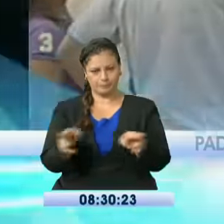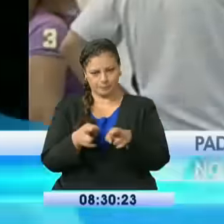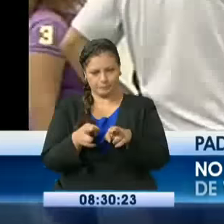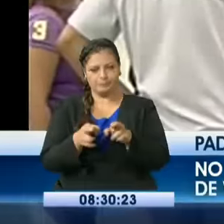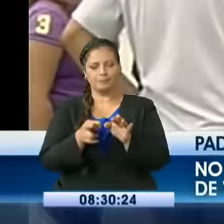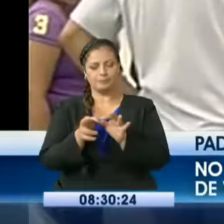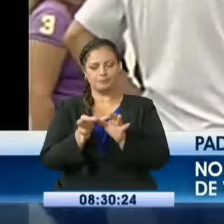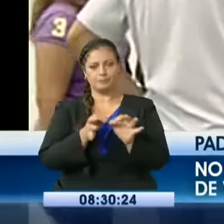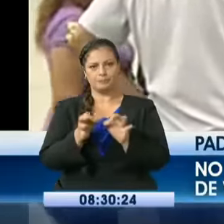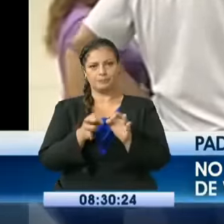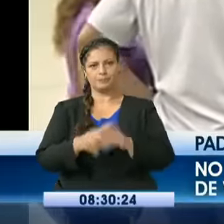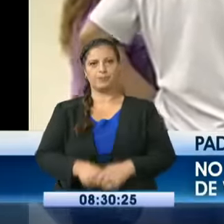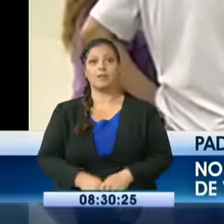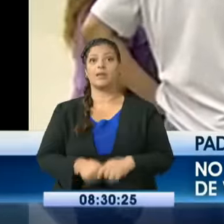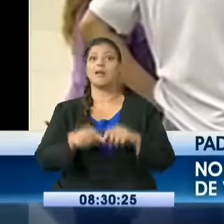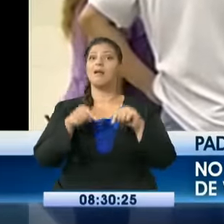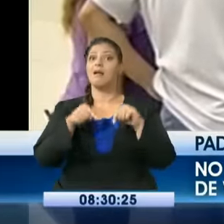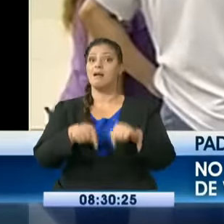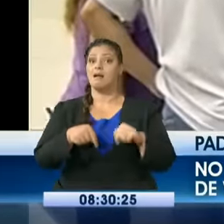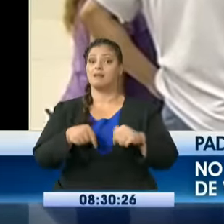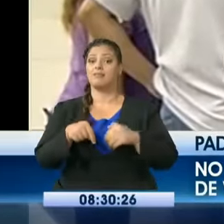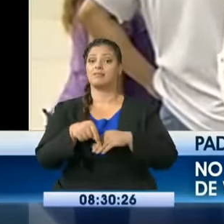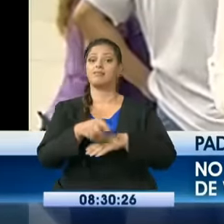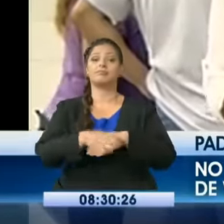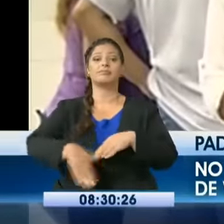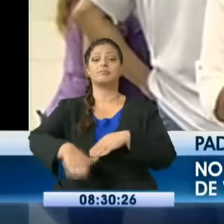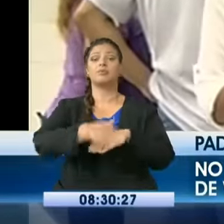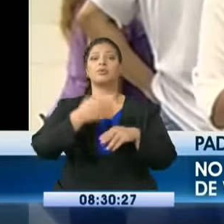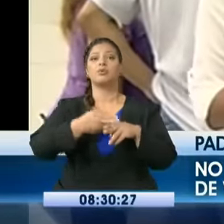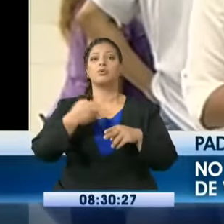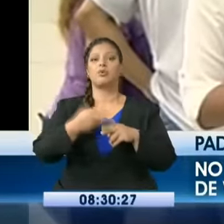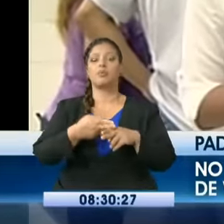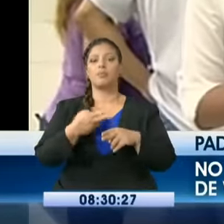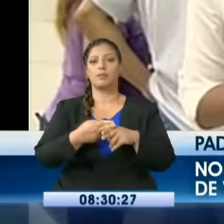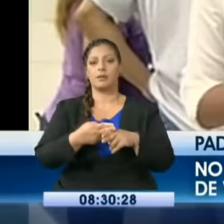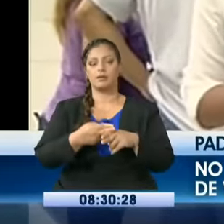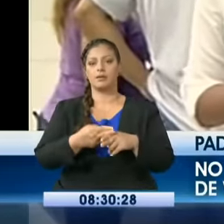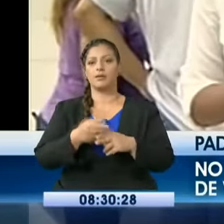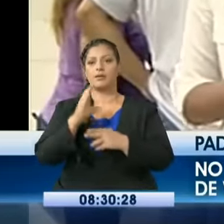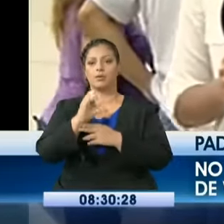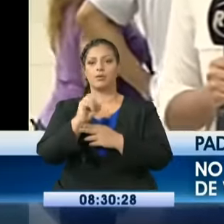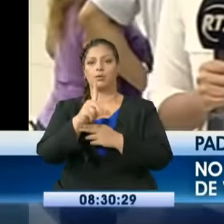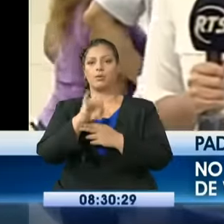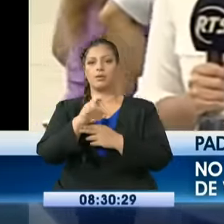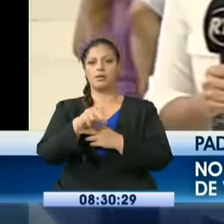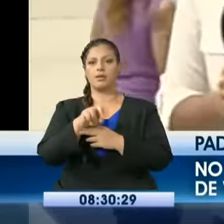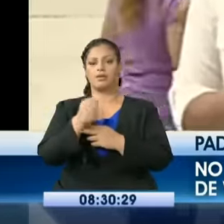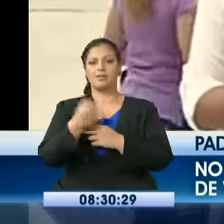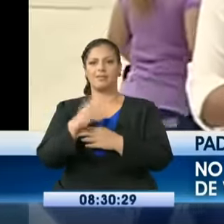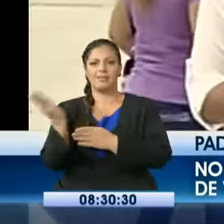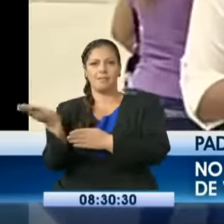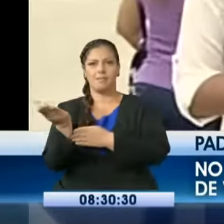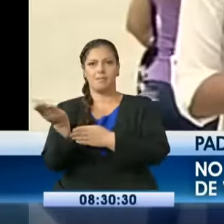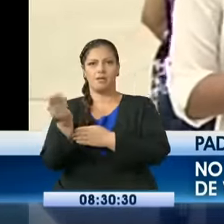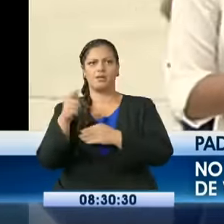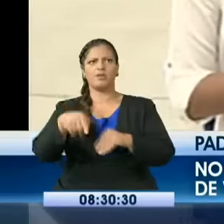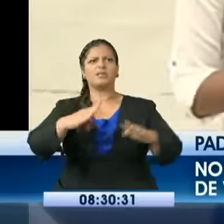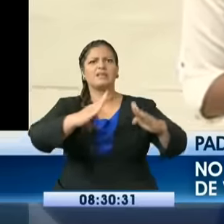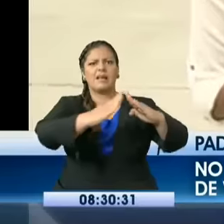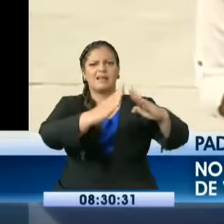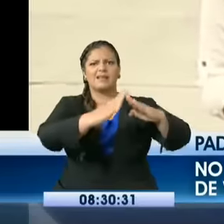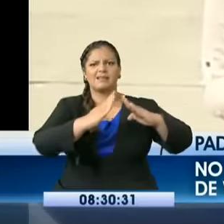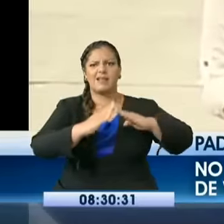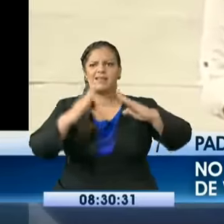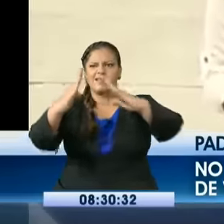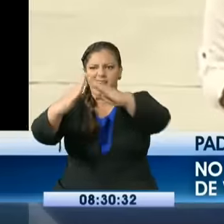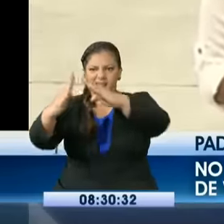en los exteriores de la Ciudadela del Magisterio Colinas del Maestro con un grupo de padres de familia que están expresando su malestar porque no se les